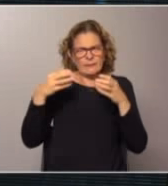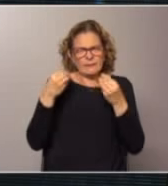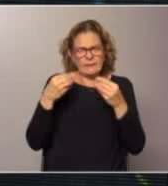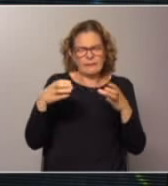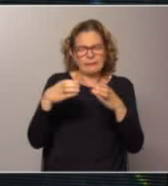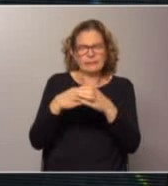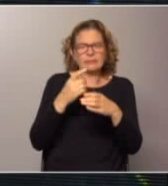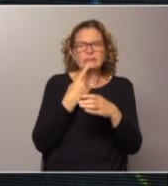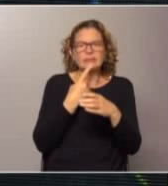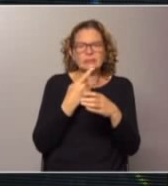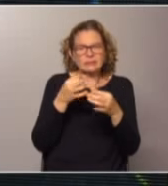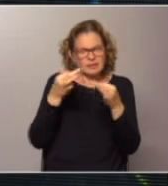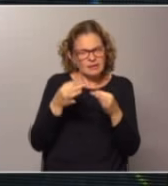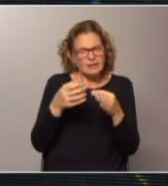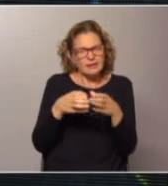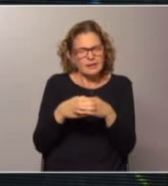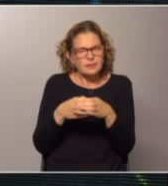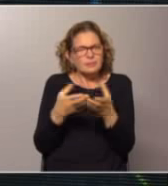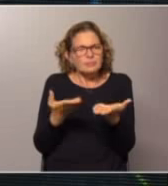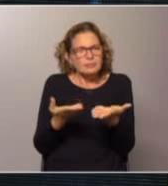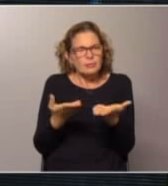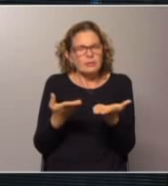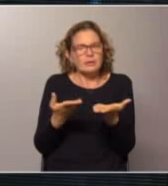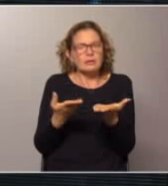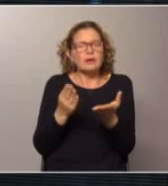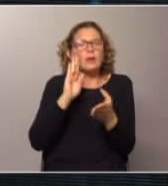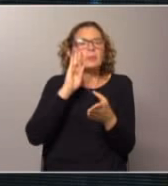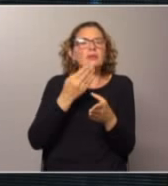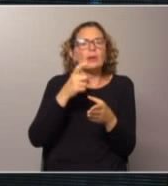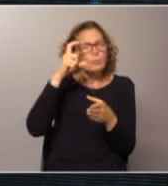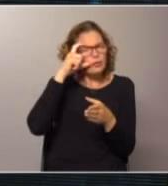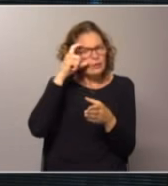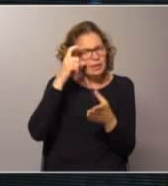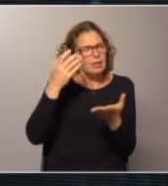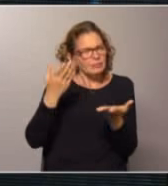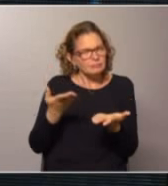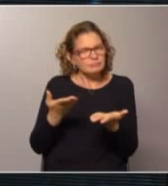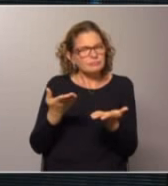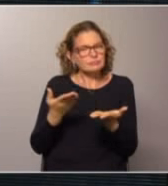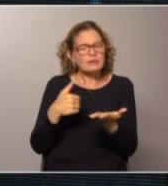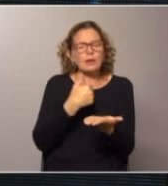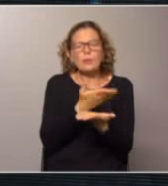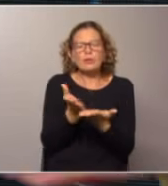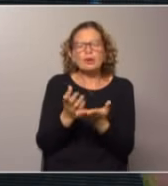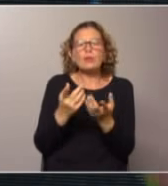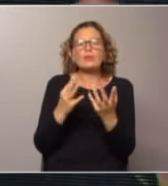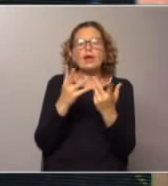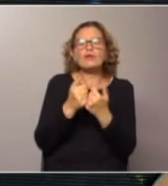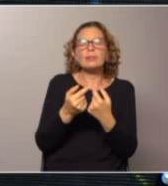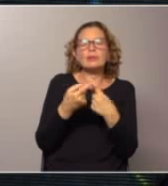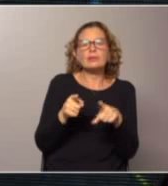partido demócrata es realmente el partido demócrata de representado por byd en el que es capaz de mostrar una alternativa a